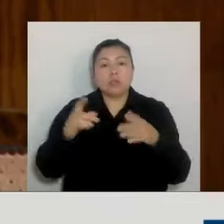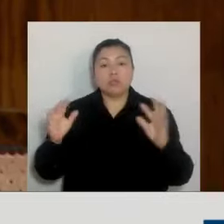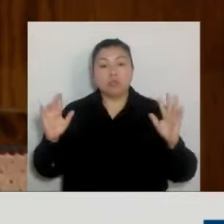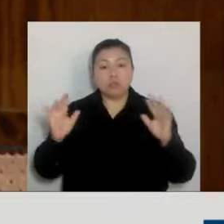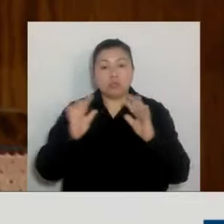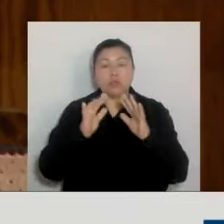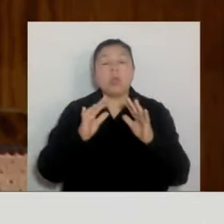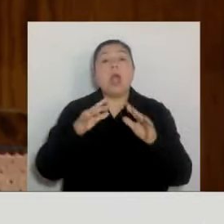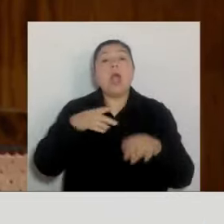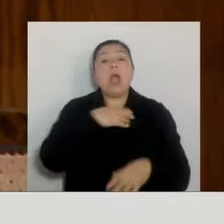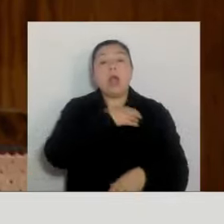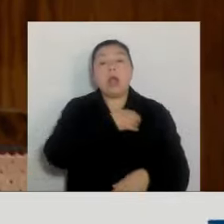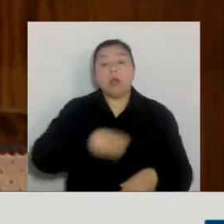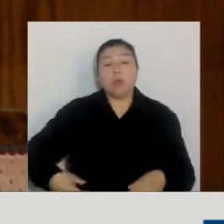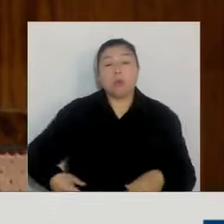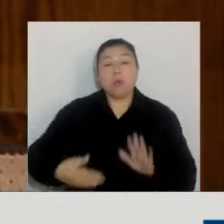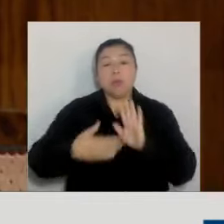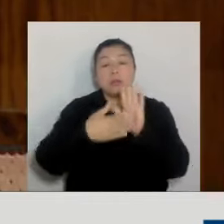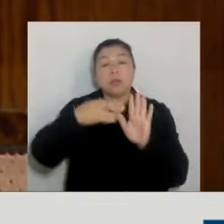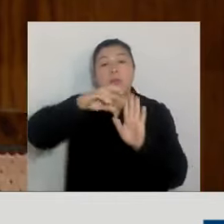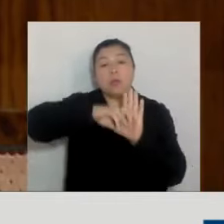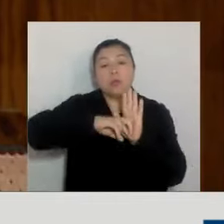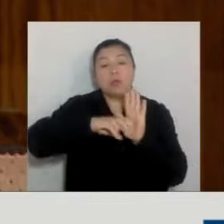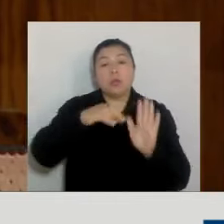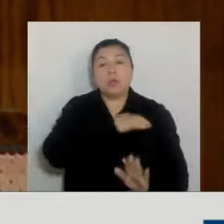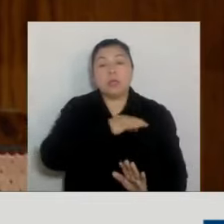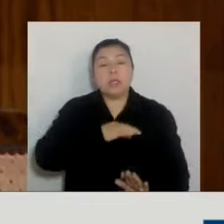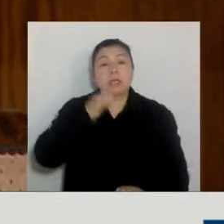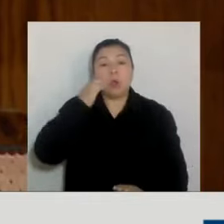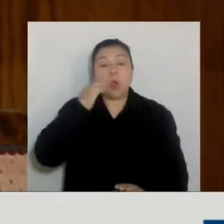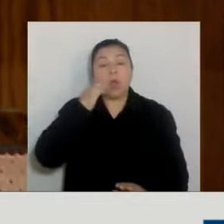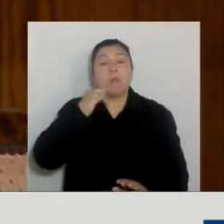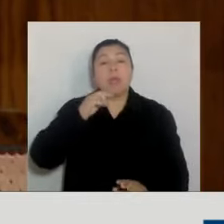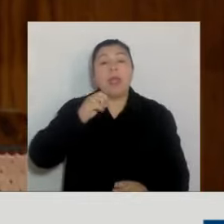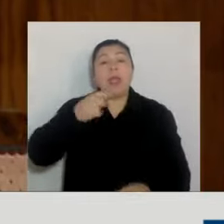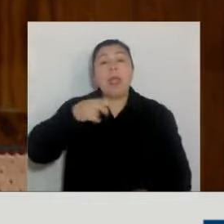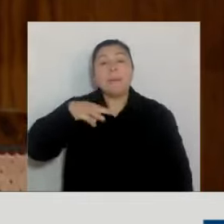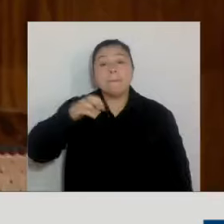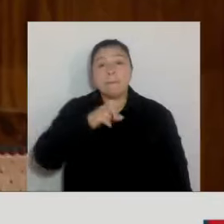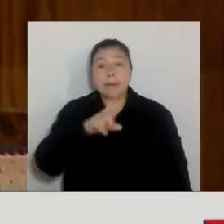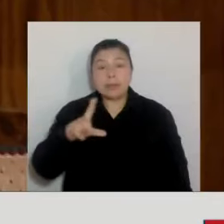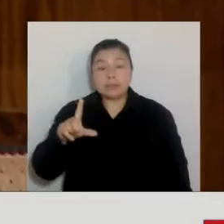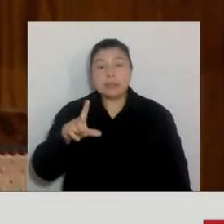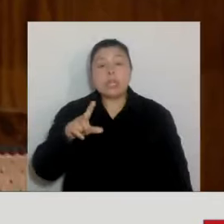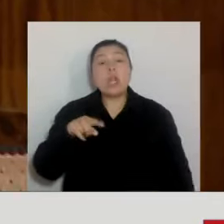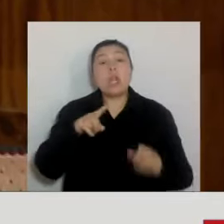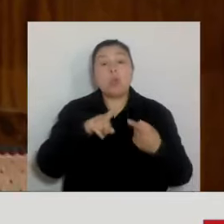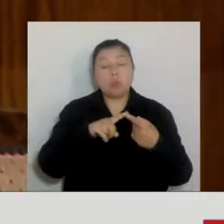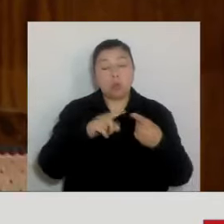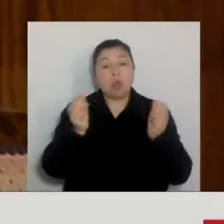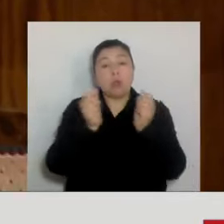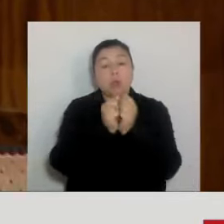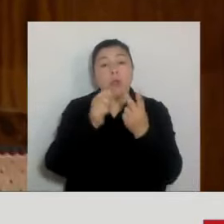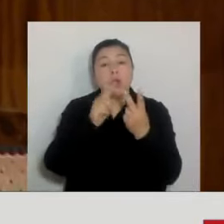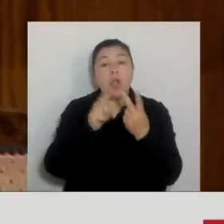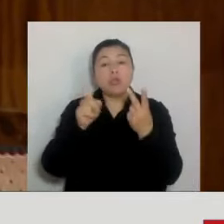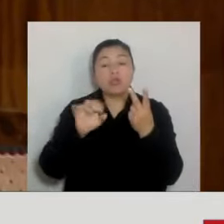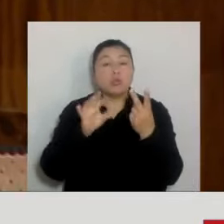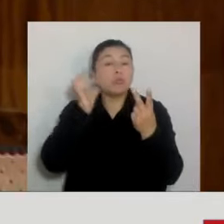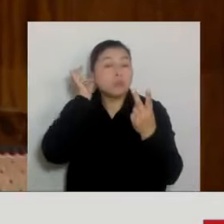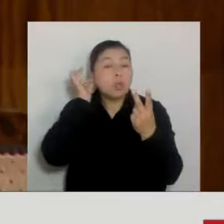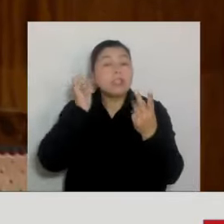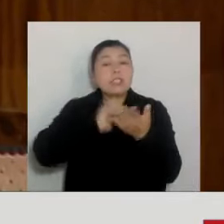a presentar el proyecto el ministro de hacienda señor Don Mario Marcel quien estuvo acompañado de la subsecretaria señora